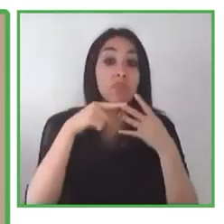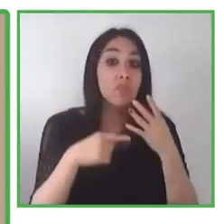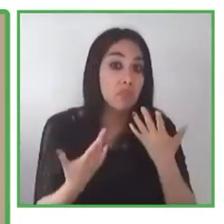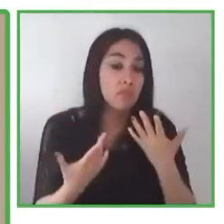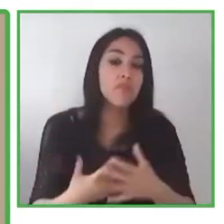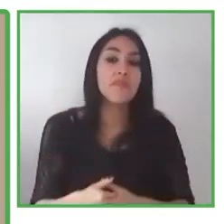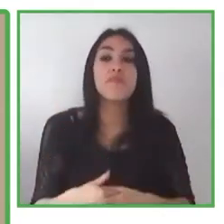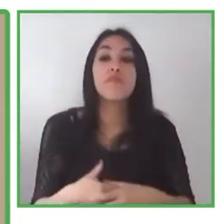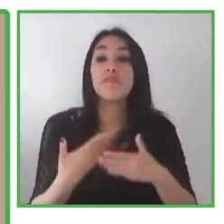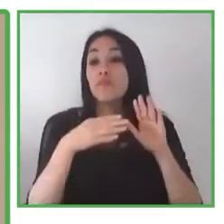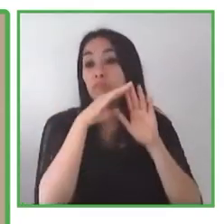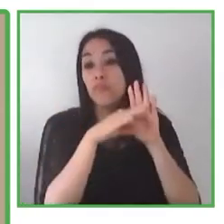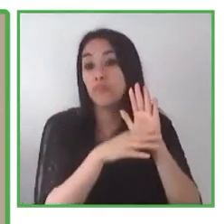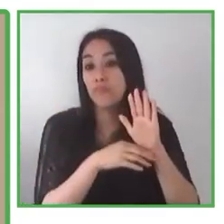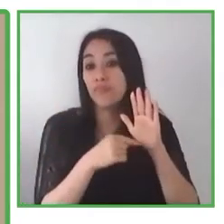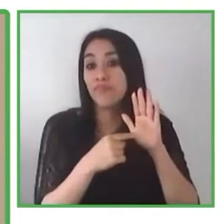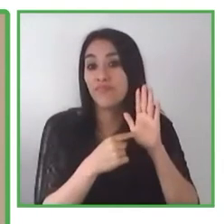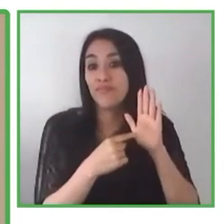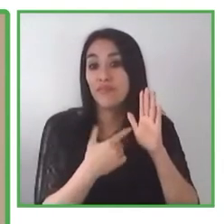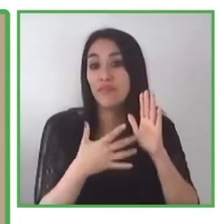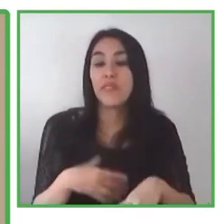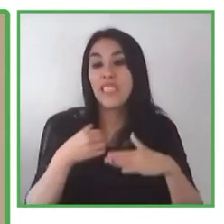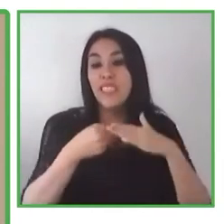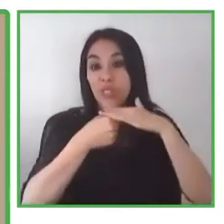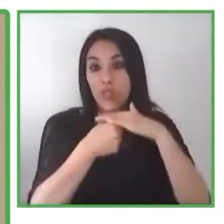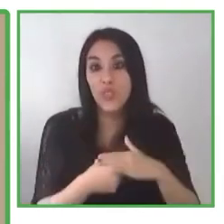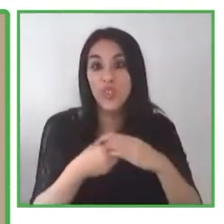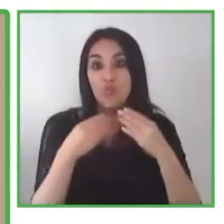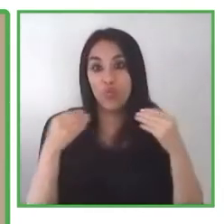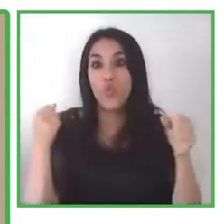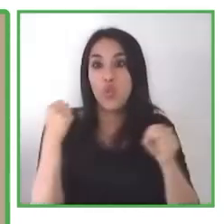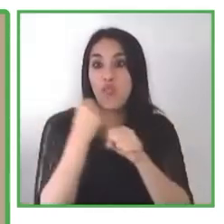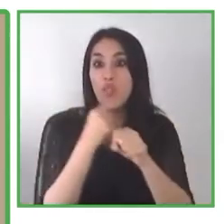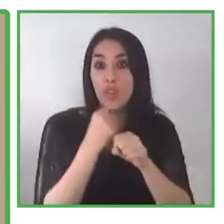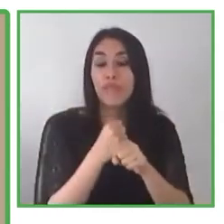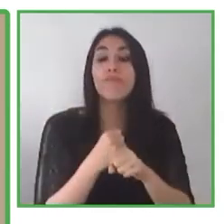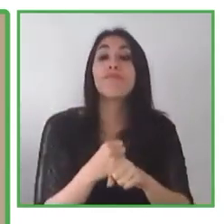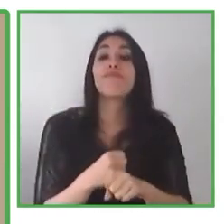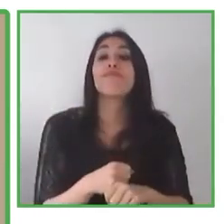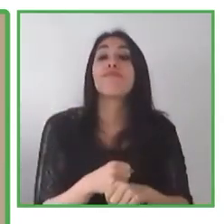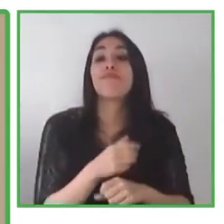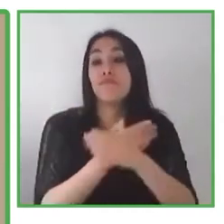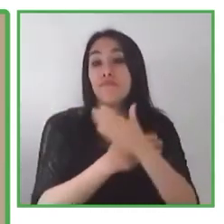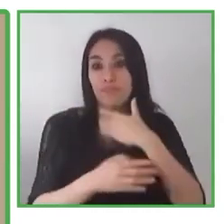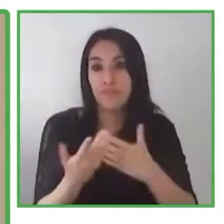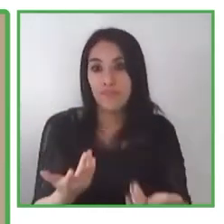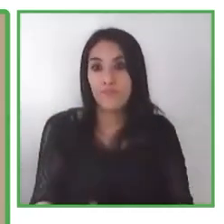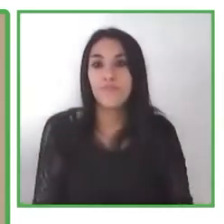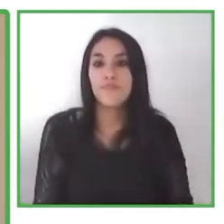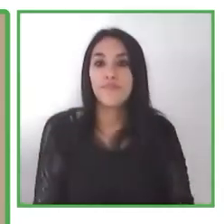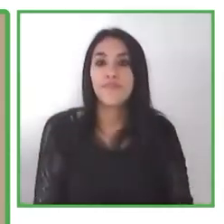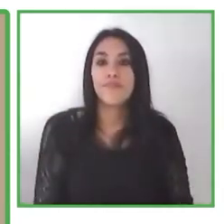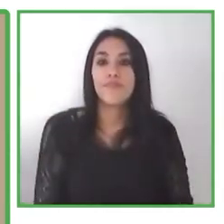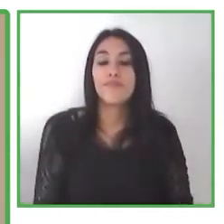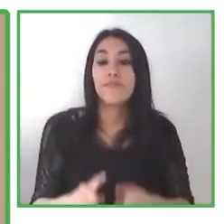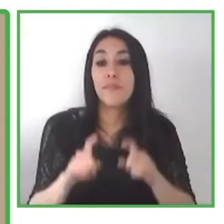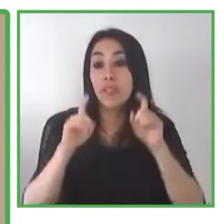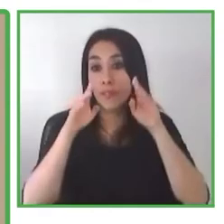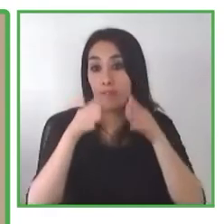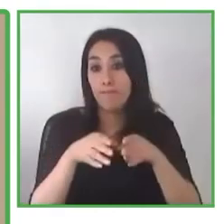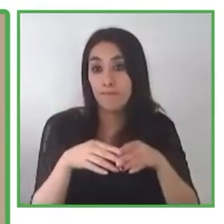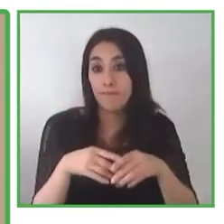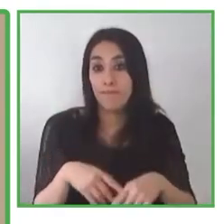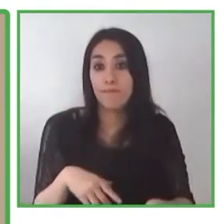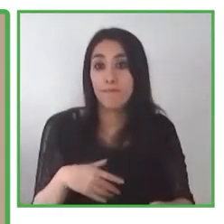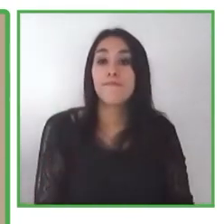que prohíben la discriminación laboral sobre la base de una discapacidad y que de hecho apuntan a